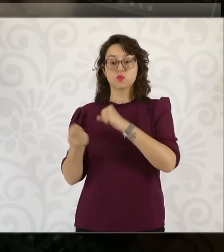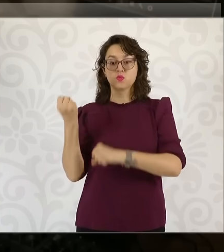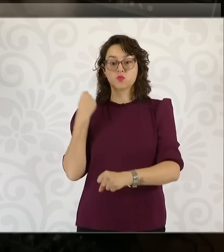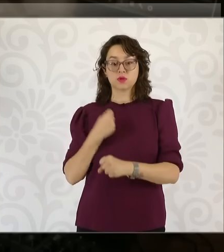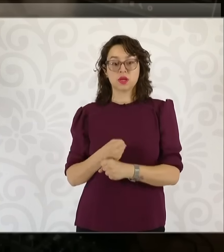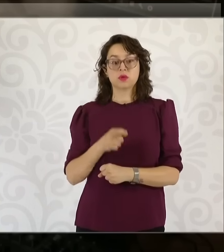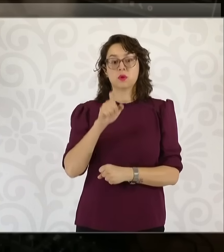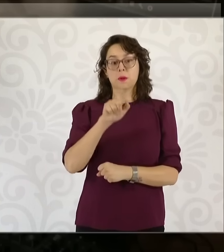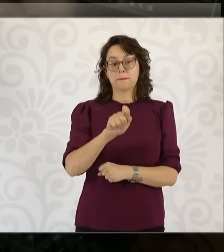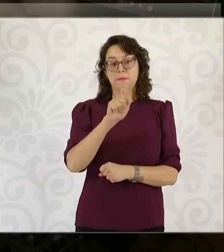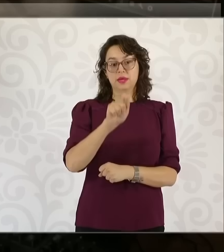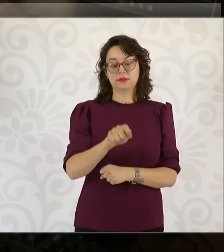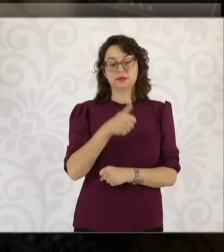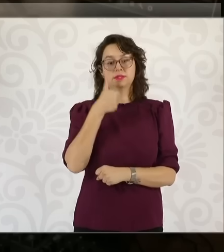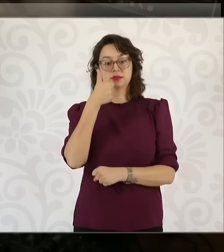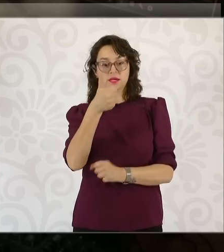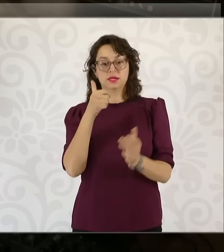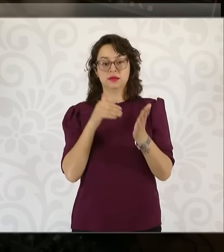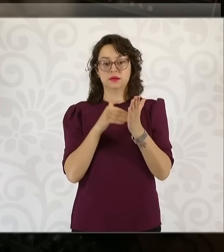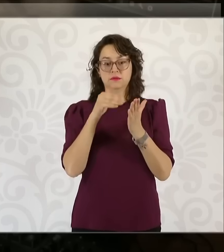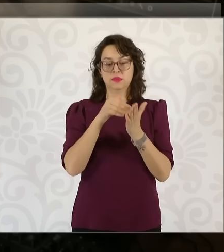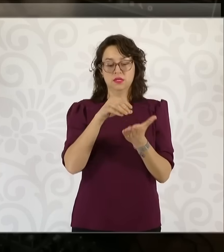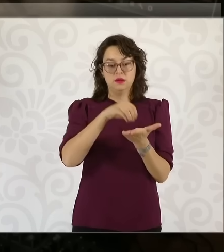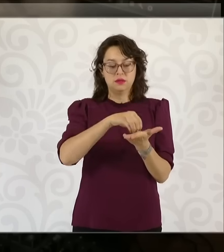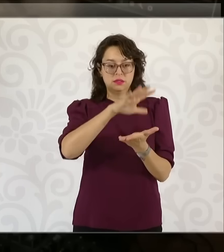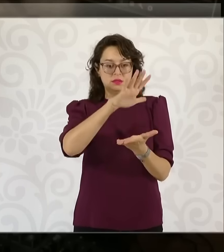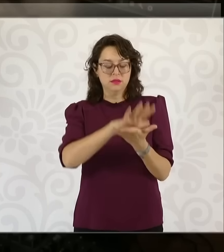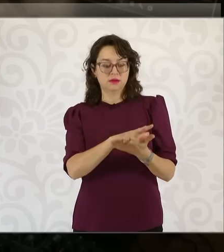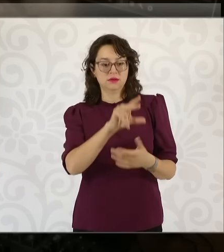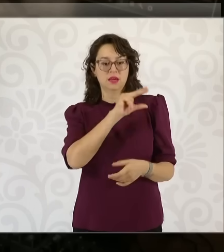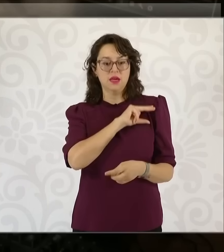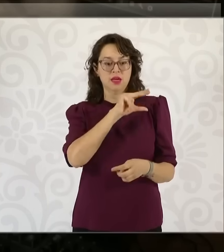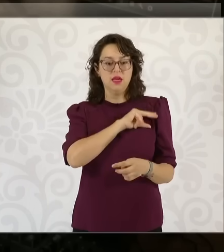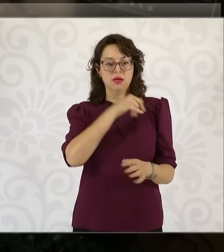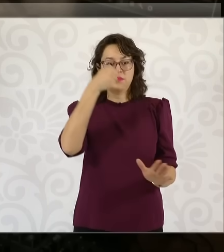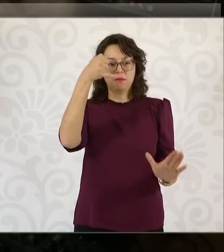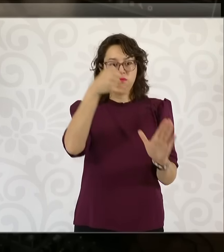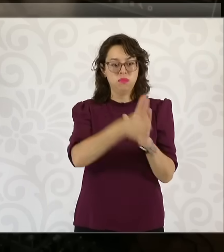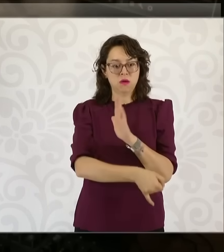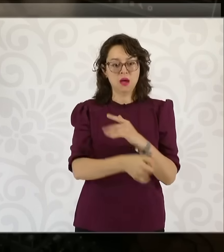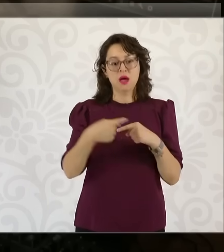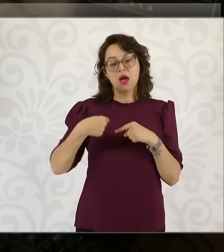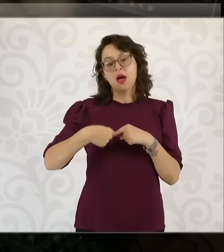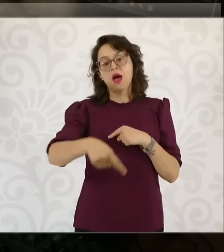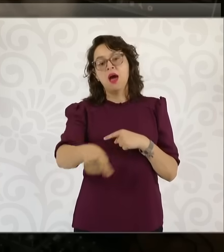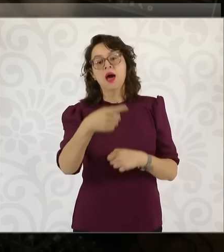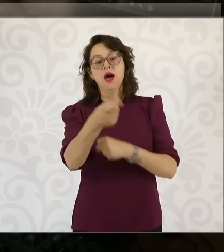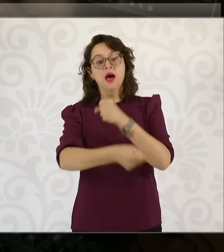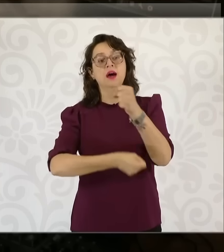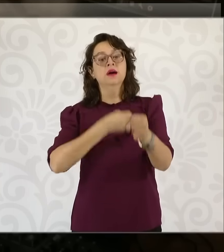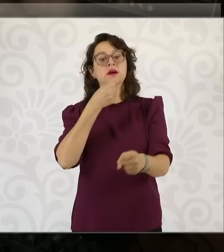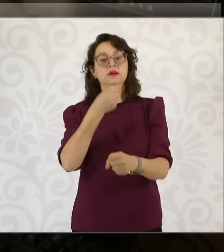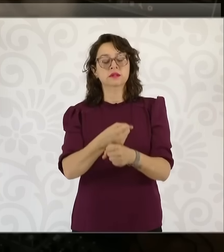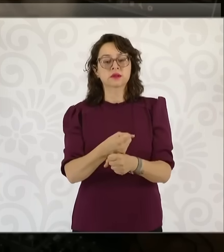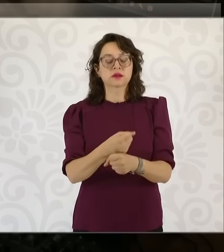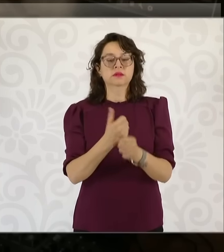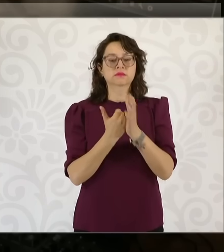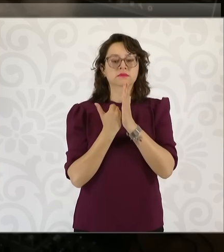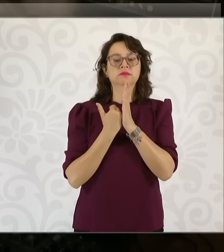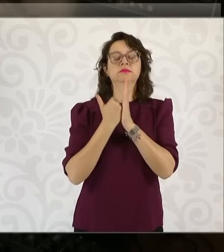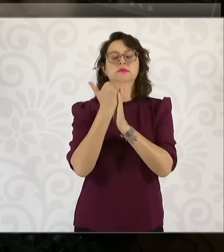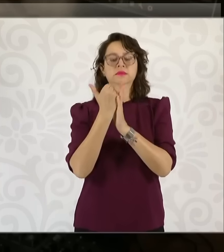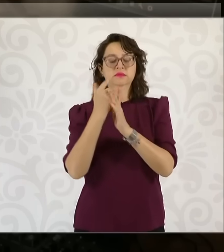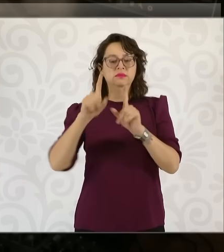casi 26 millones de consultas de especialidad y lo que estamos planteando es un incremento de 4 millones